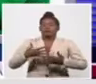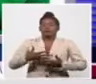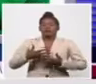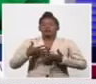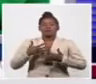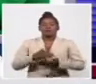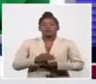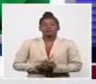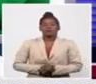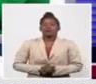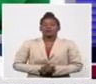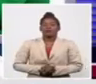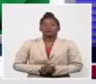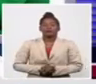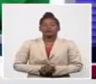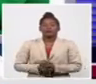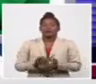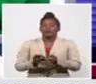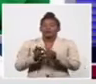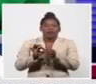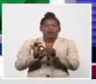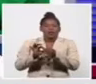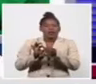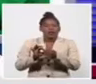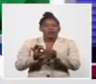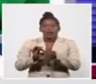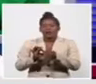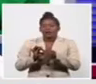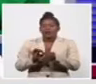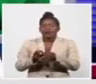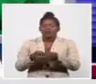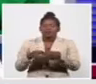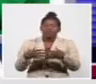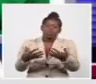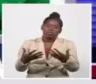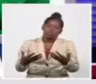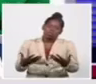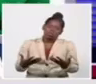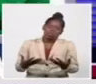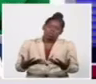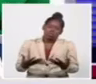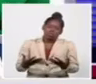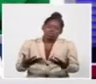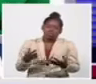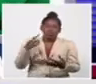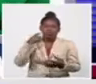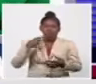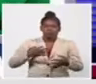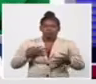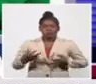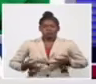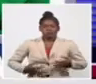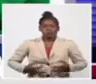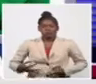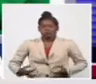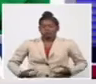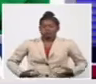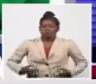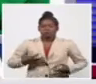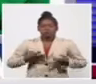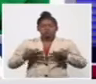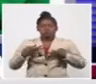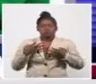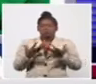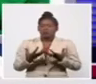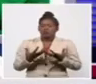se empeoraba con el esfuerzo, mucho decaimiento, edemas en miembros inferiores y después de